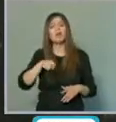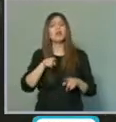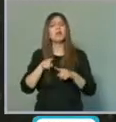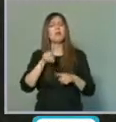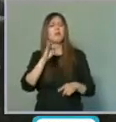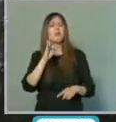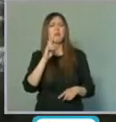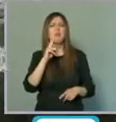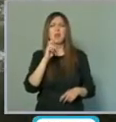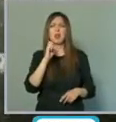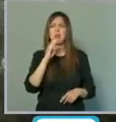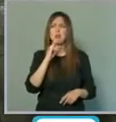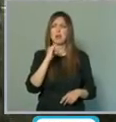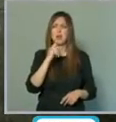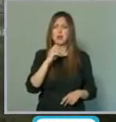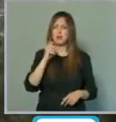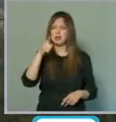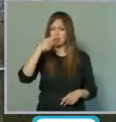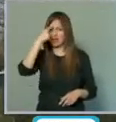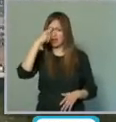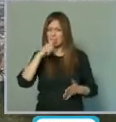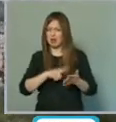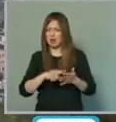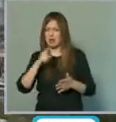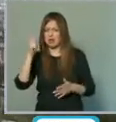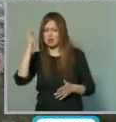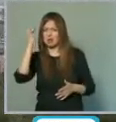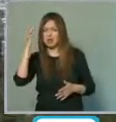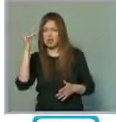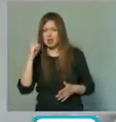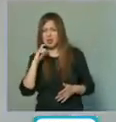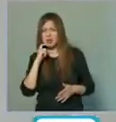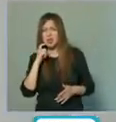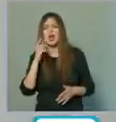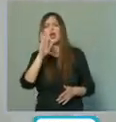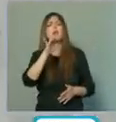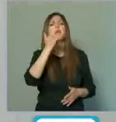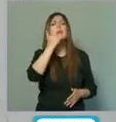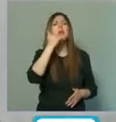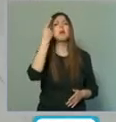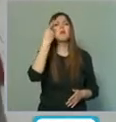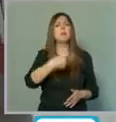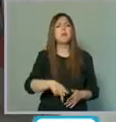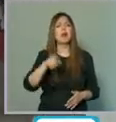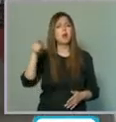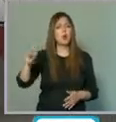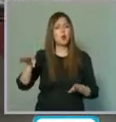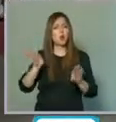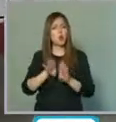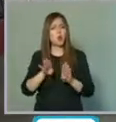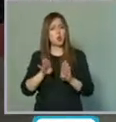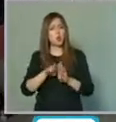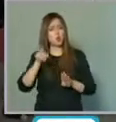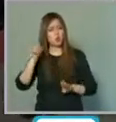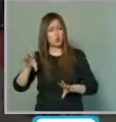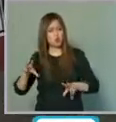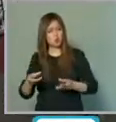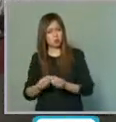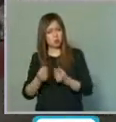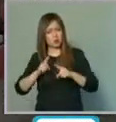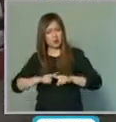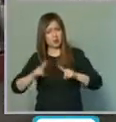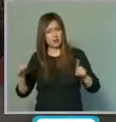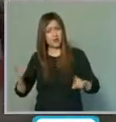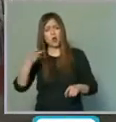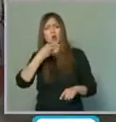que le dicen San José. Acá hay es distinta, ¿no? La tendencia de del Monseñor Lefebvre, el